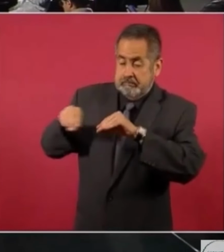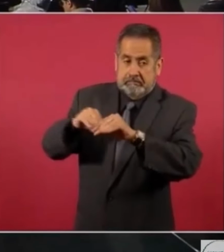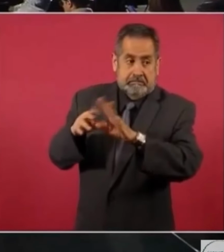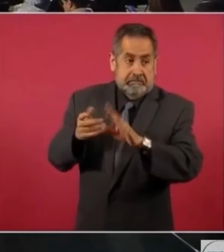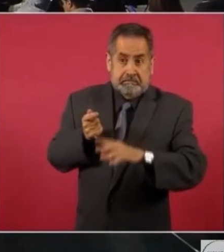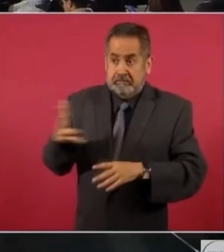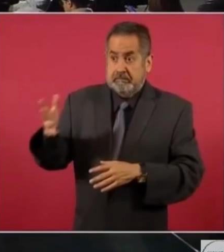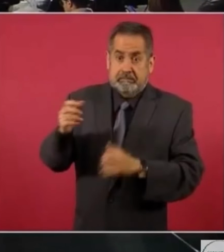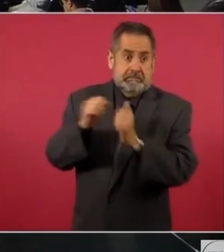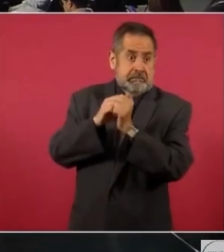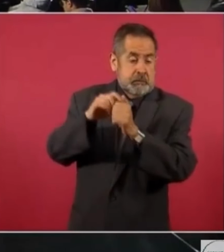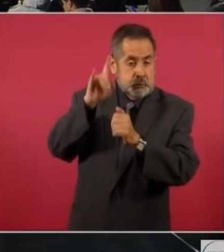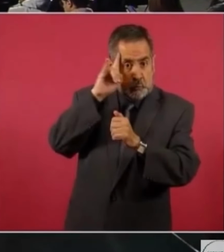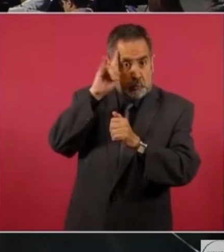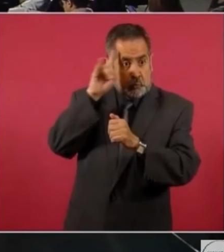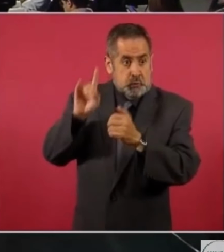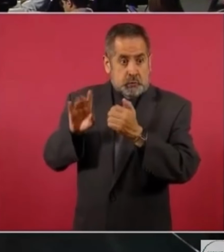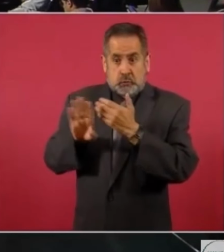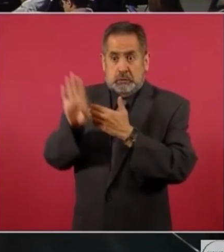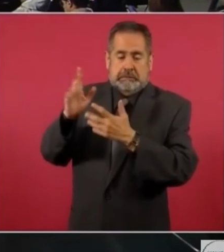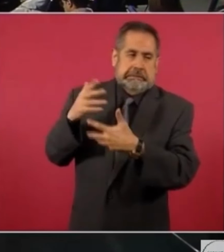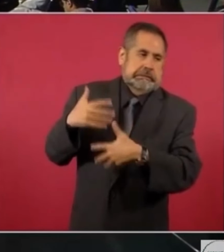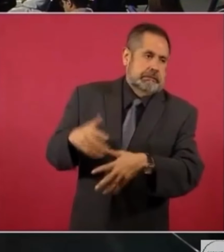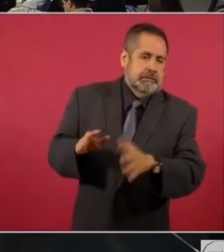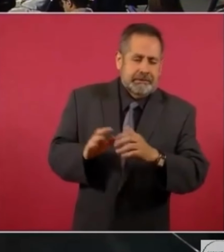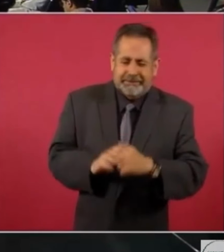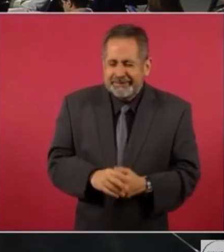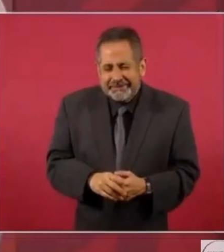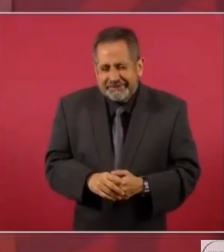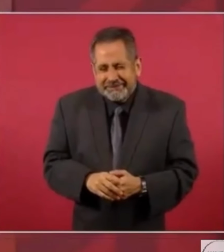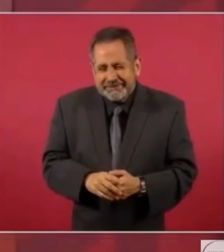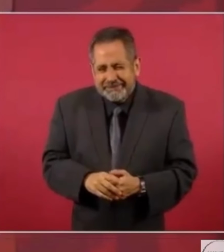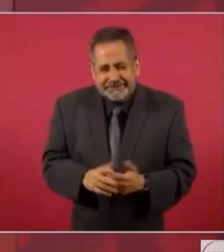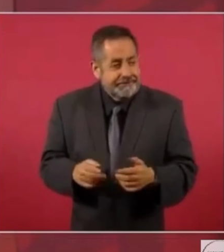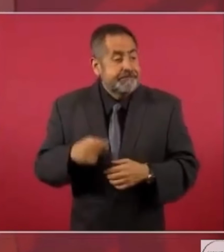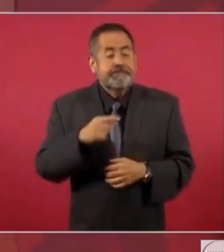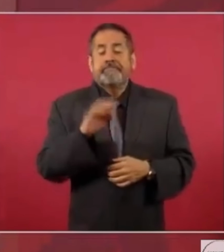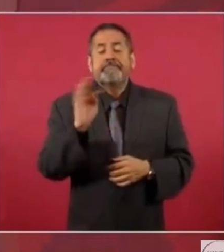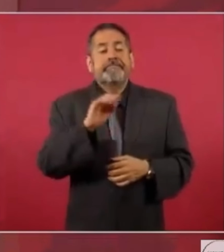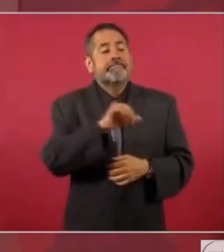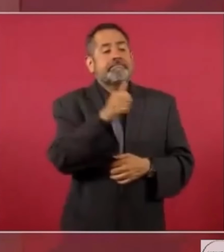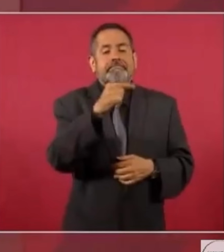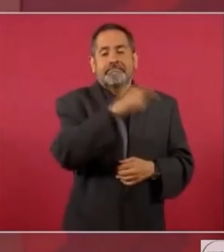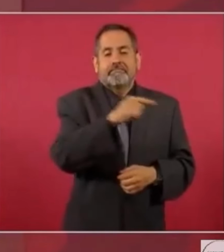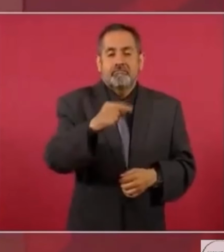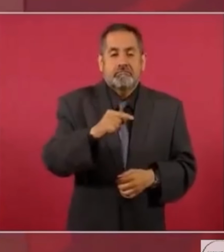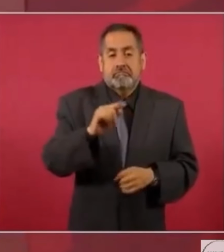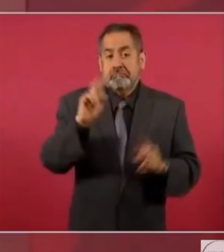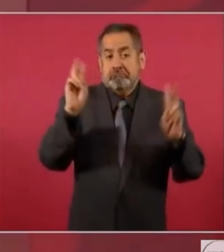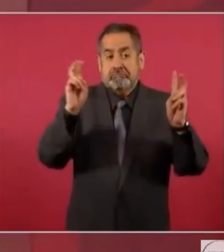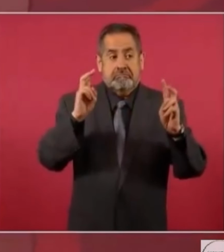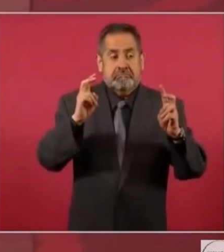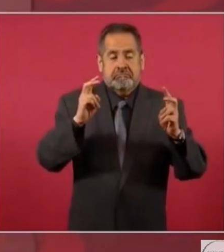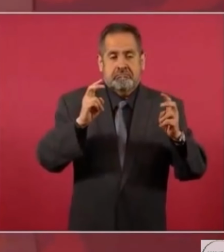satánico, o el otro que se supone empresario y de altos vuelos,